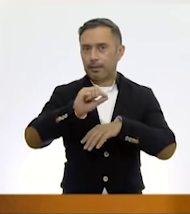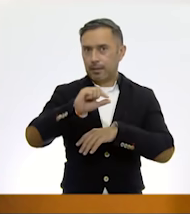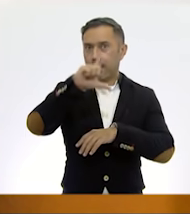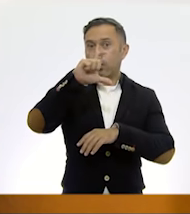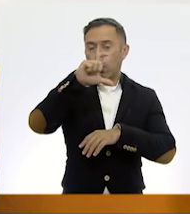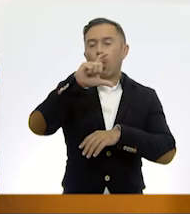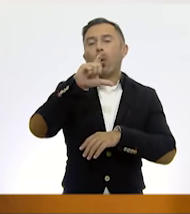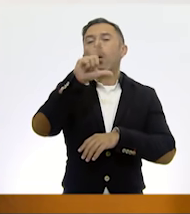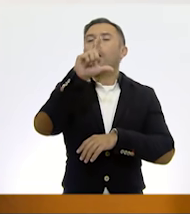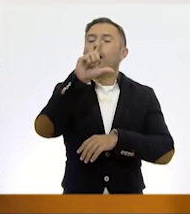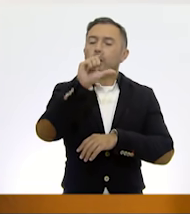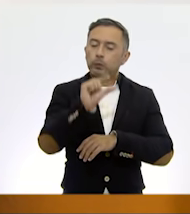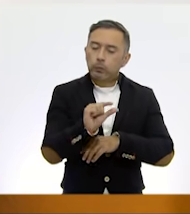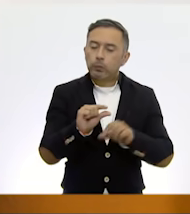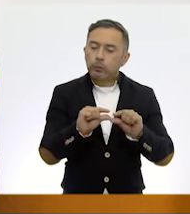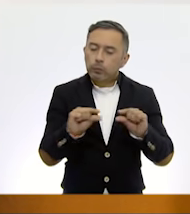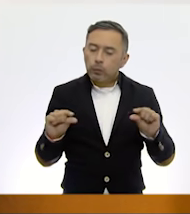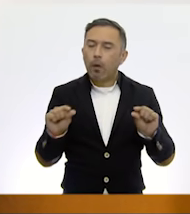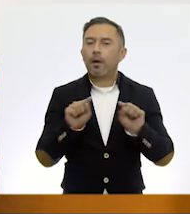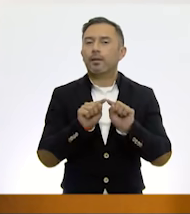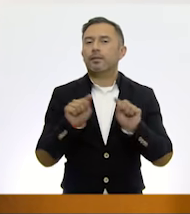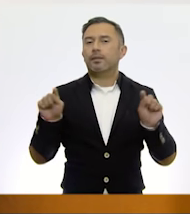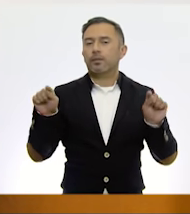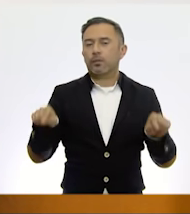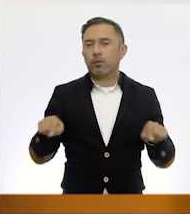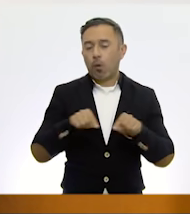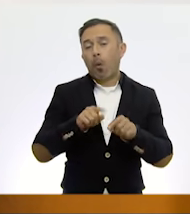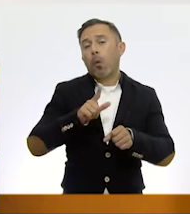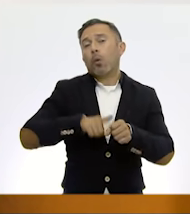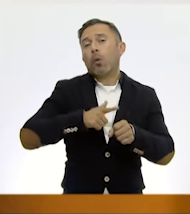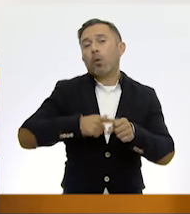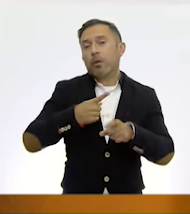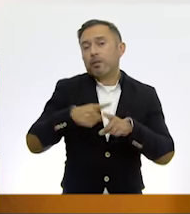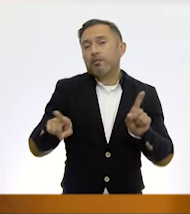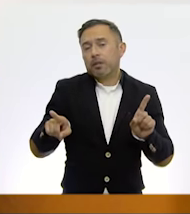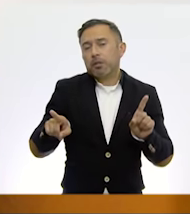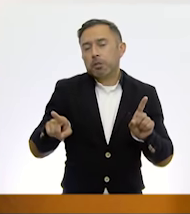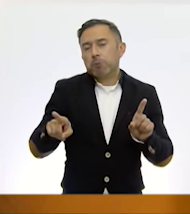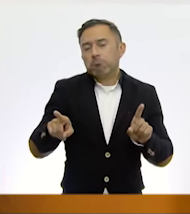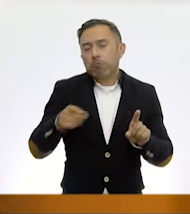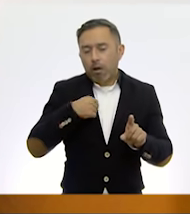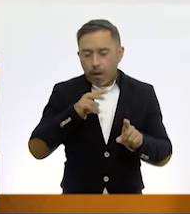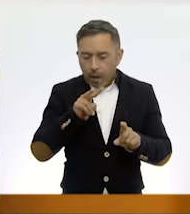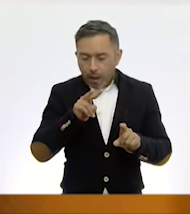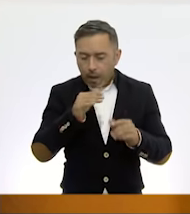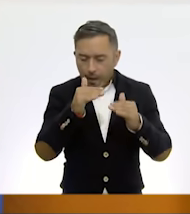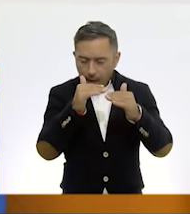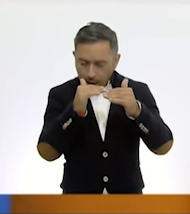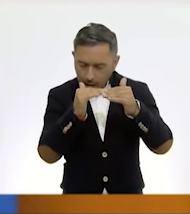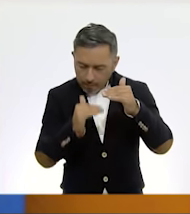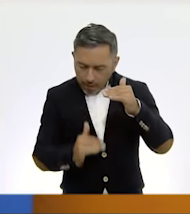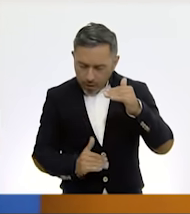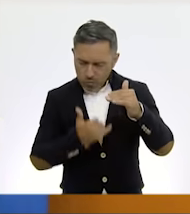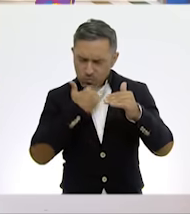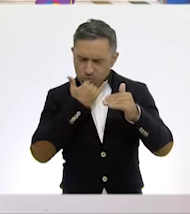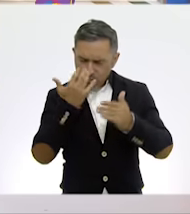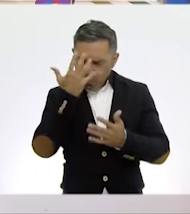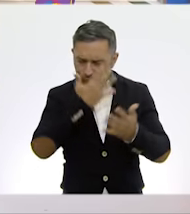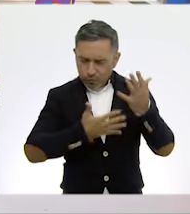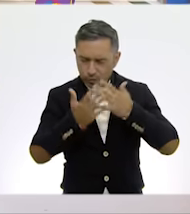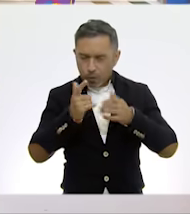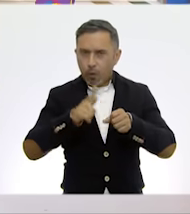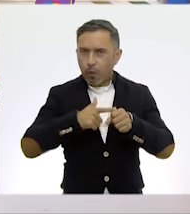pero resaltarlos. En tu libro vienen resaltados con letras de otro color, para que no se pierda con la información que viene abajo. Vamos con la número dos.